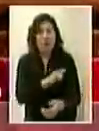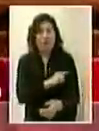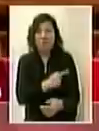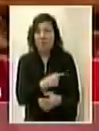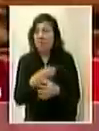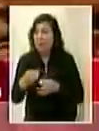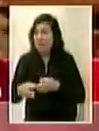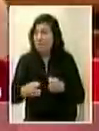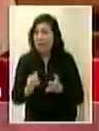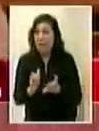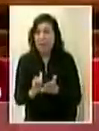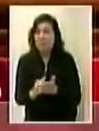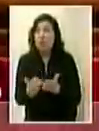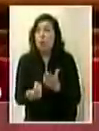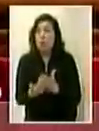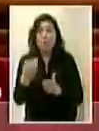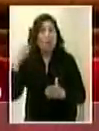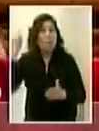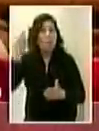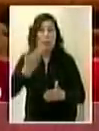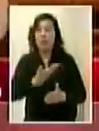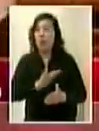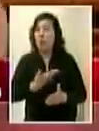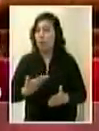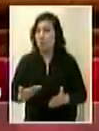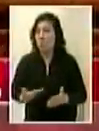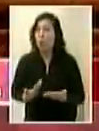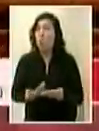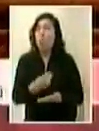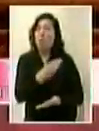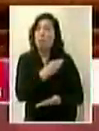de explicación, que es una nueva política de gobierno, que es un